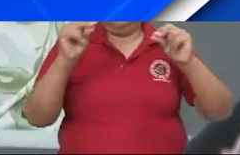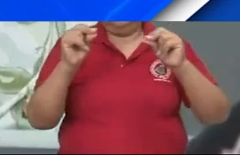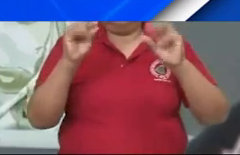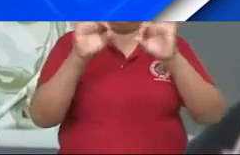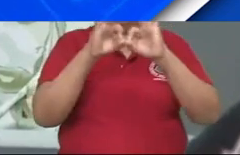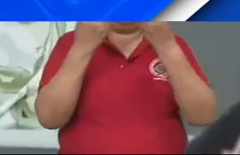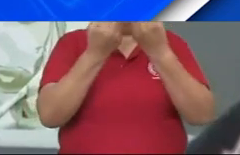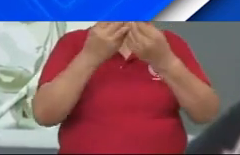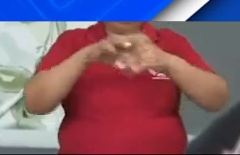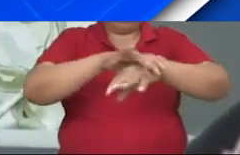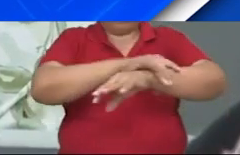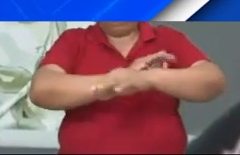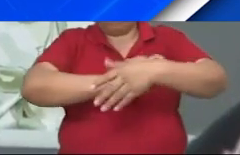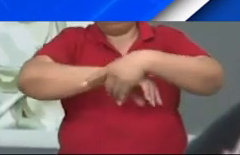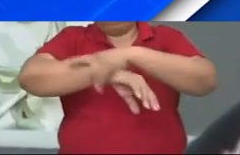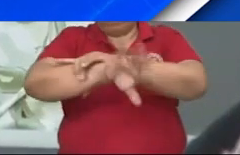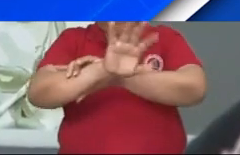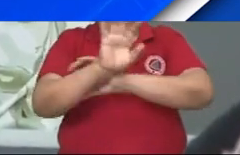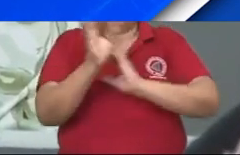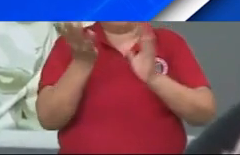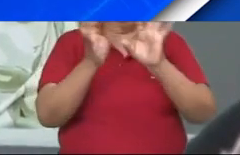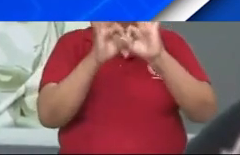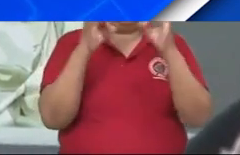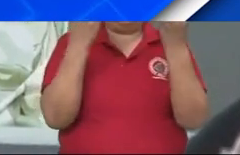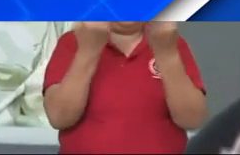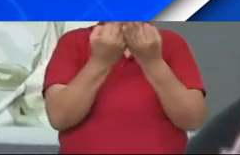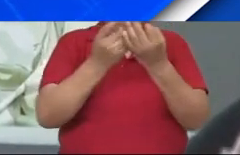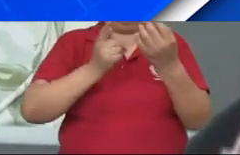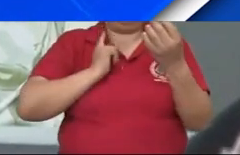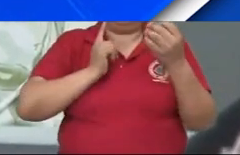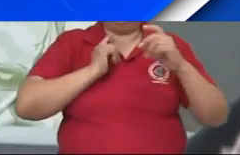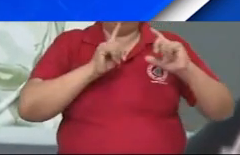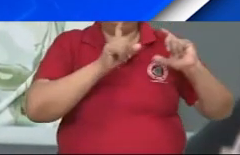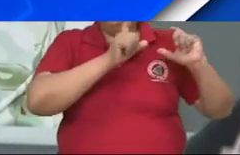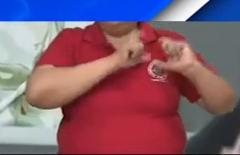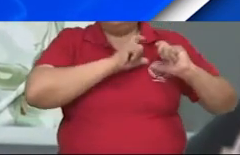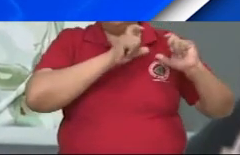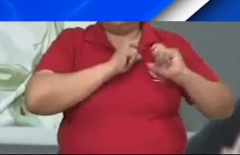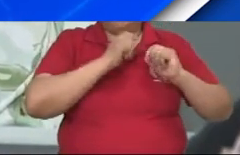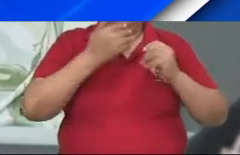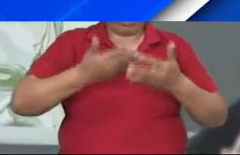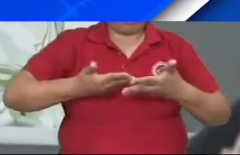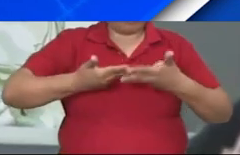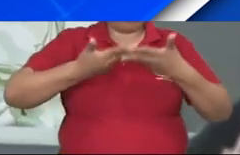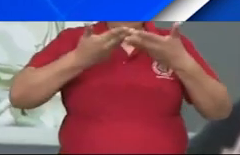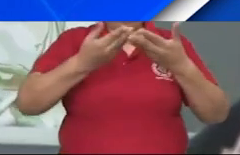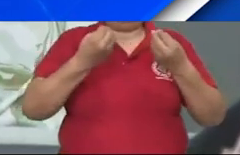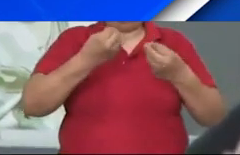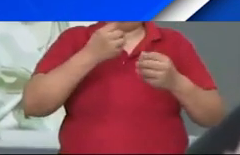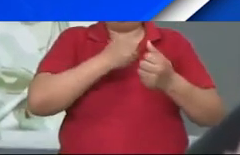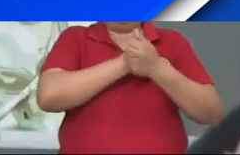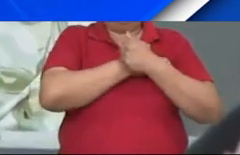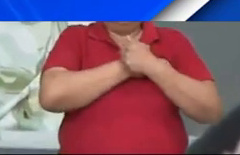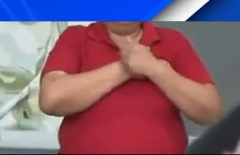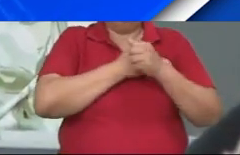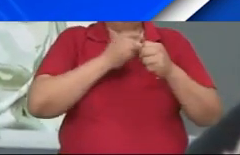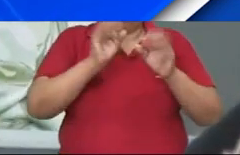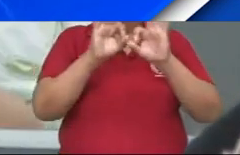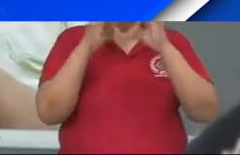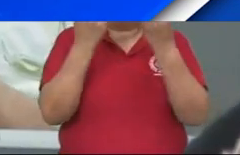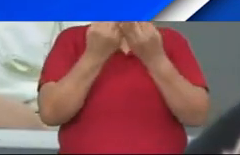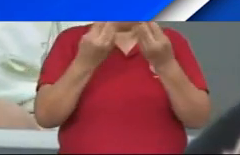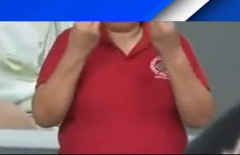Familias valientes, familias con un corazón erguido de amor,